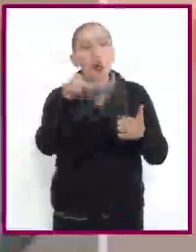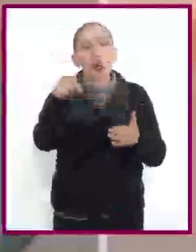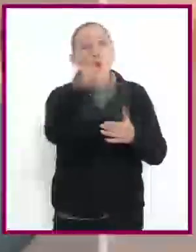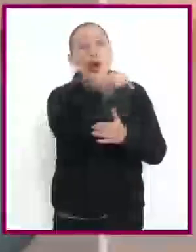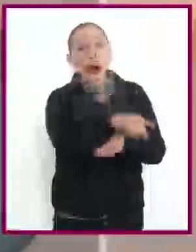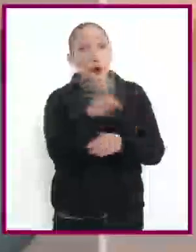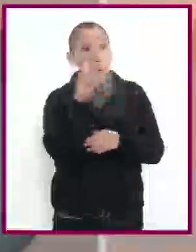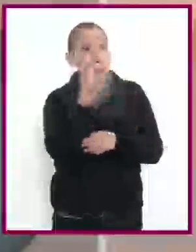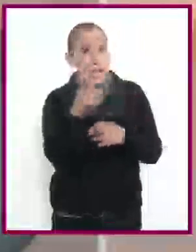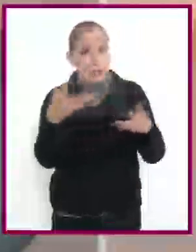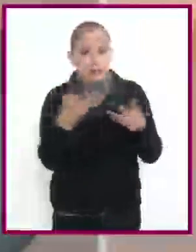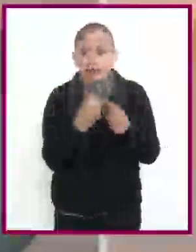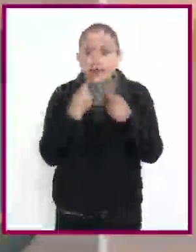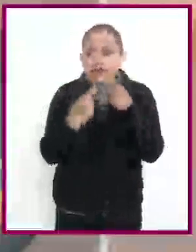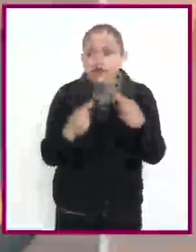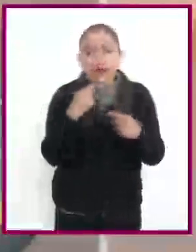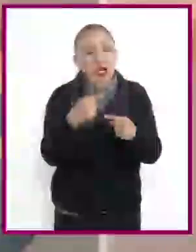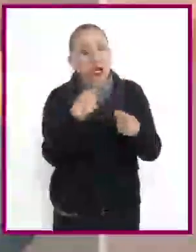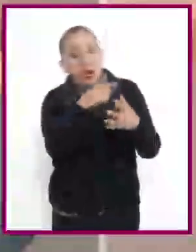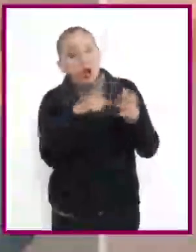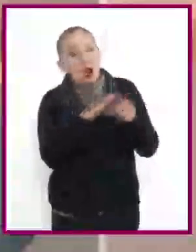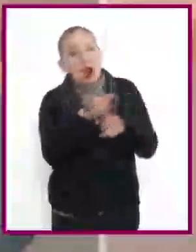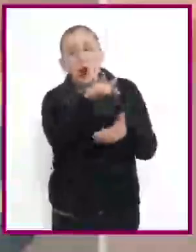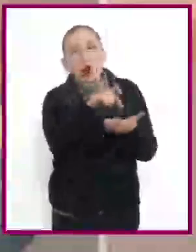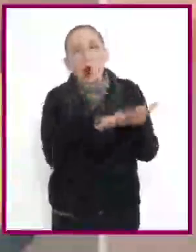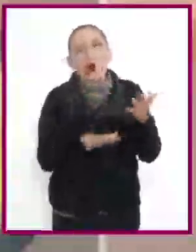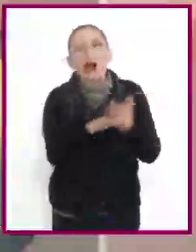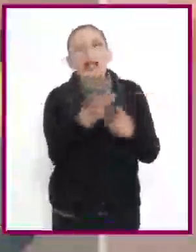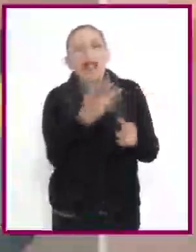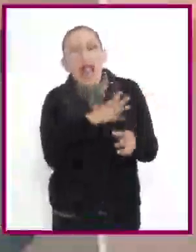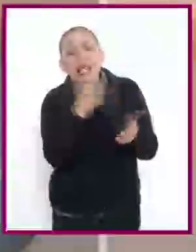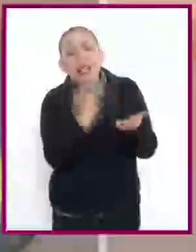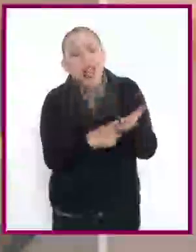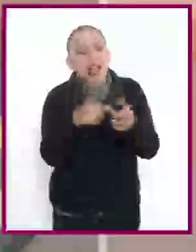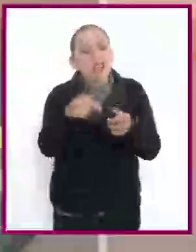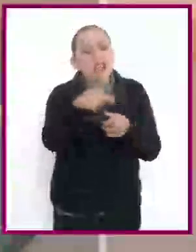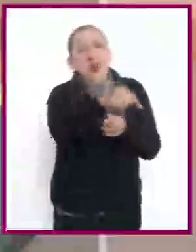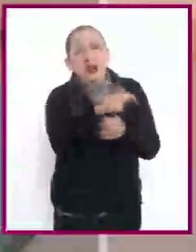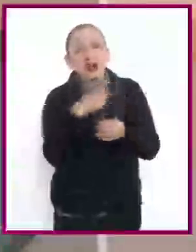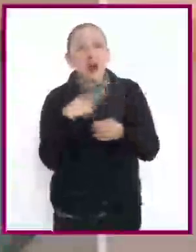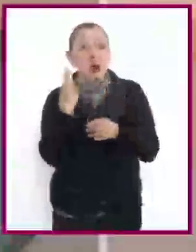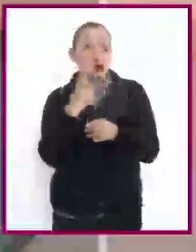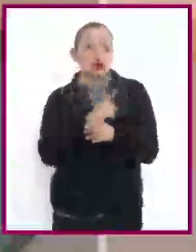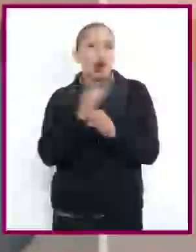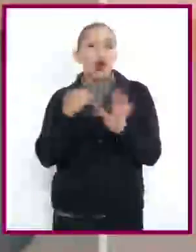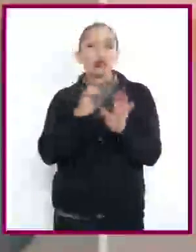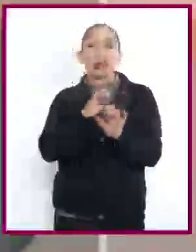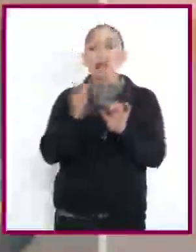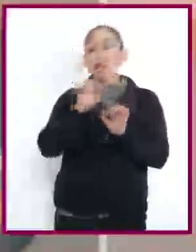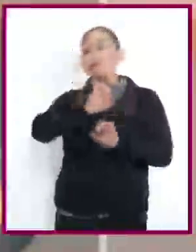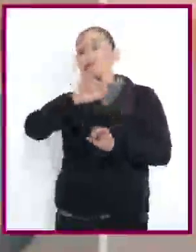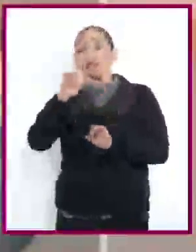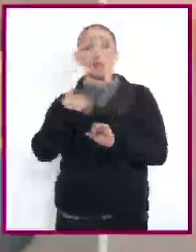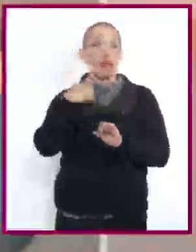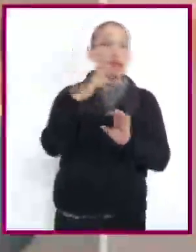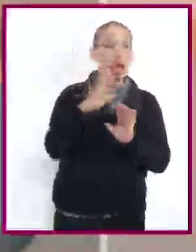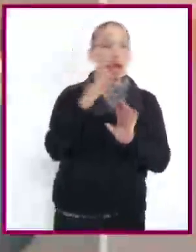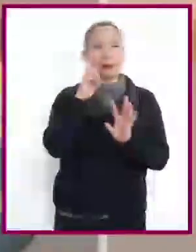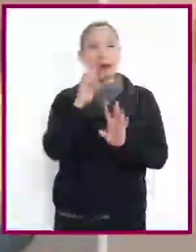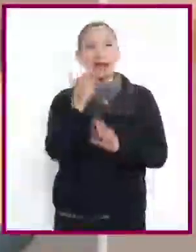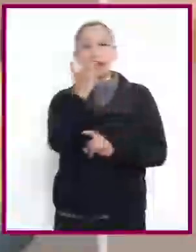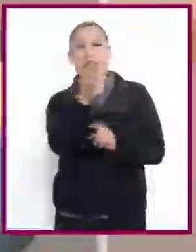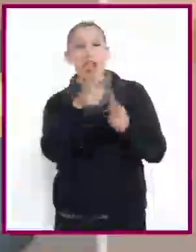grandes. Por eso nos toca a todos ayudar a encontrar las mejores soluciones. Y para ello, hay que abordarlos